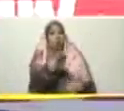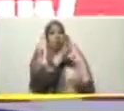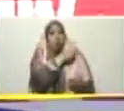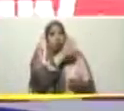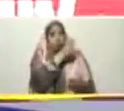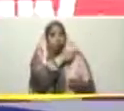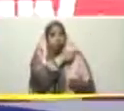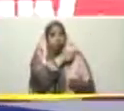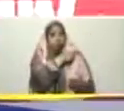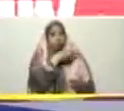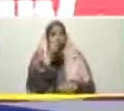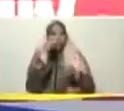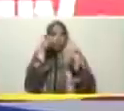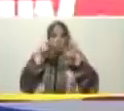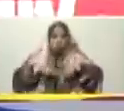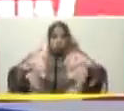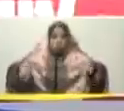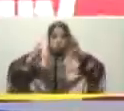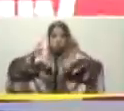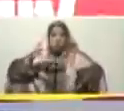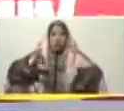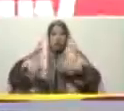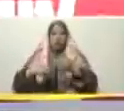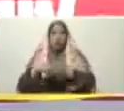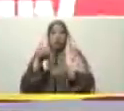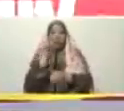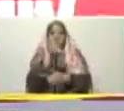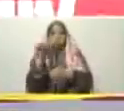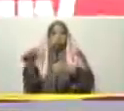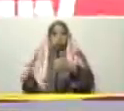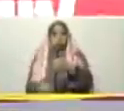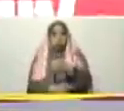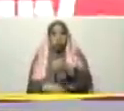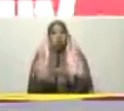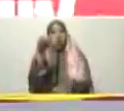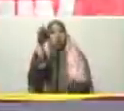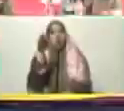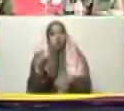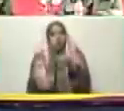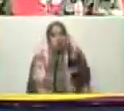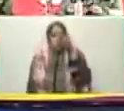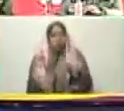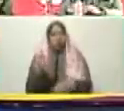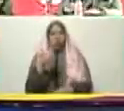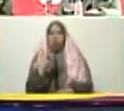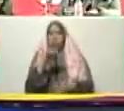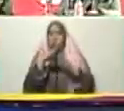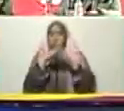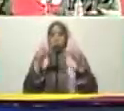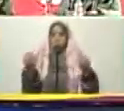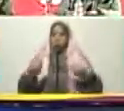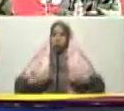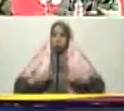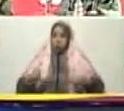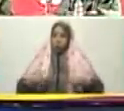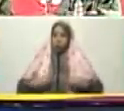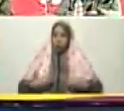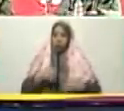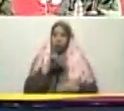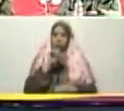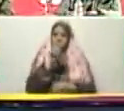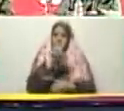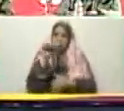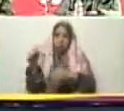de las vicepresidencias sectoriales si de verdad se justifica que existen todos esta vicepresidencia sectorial